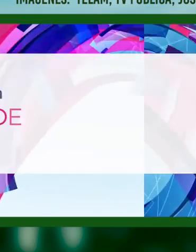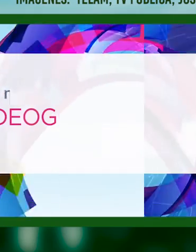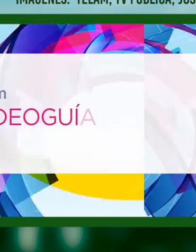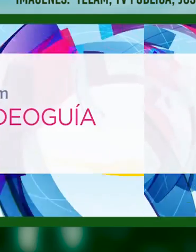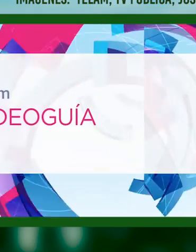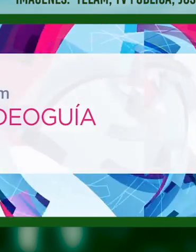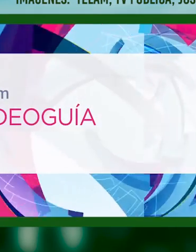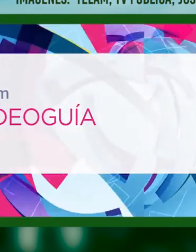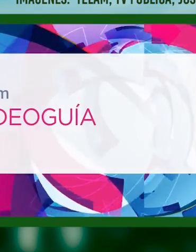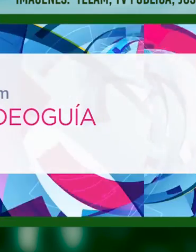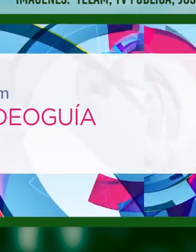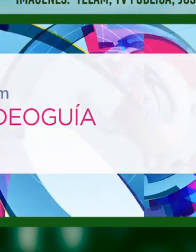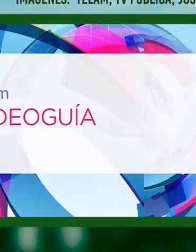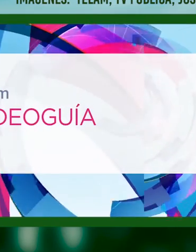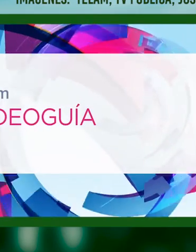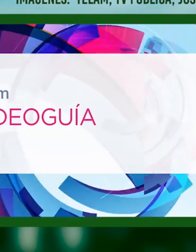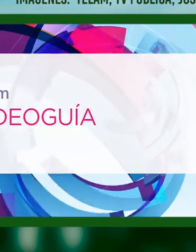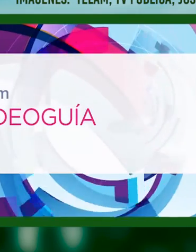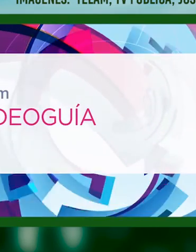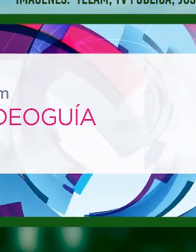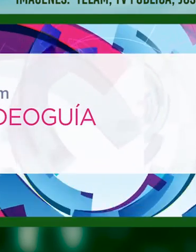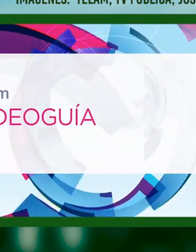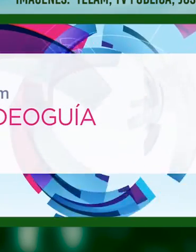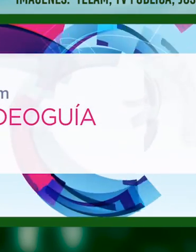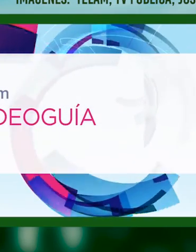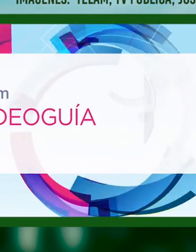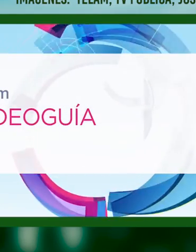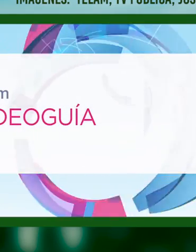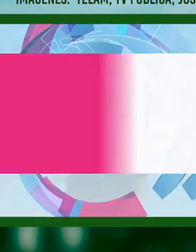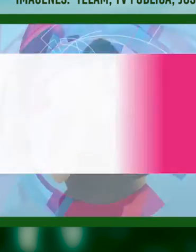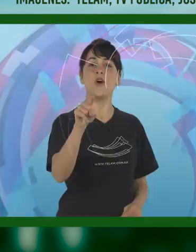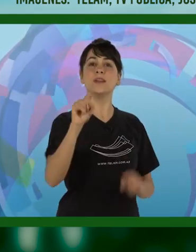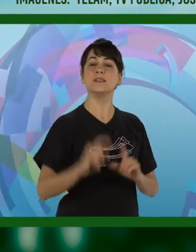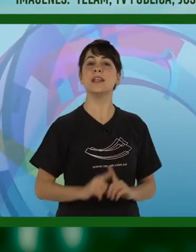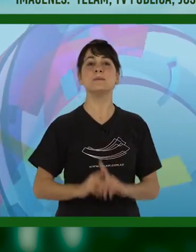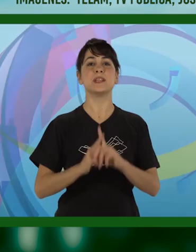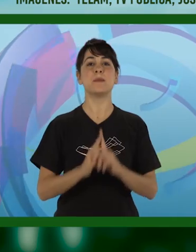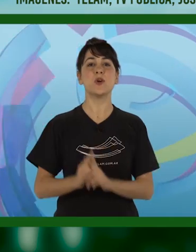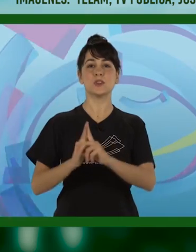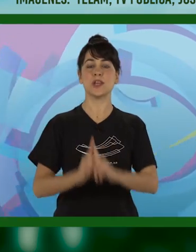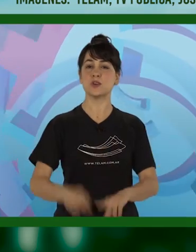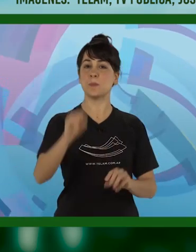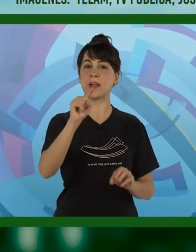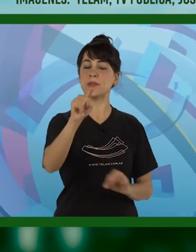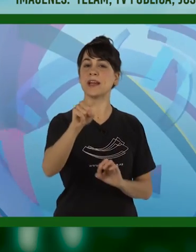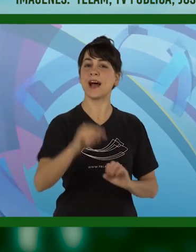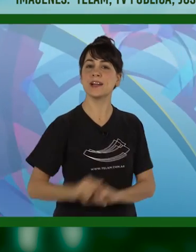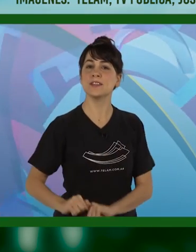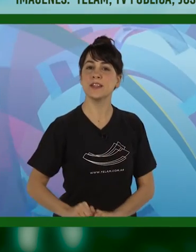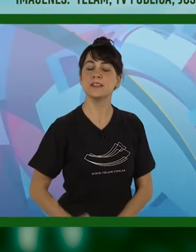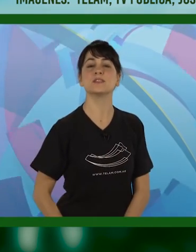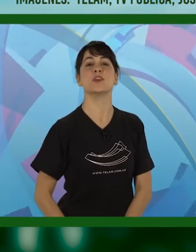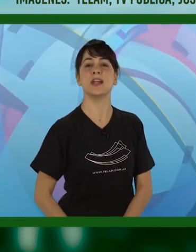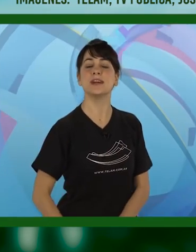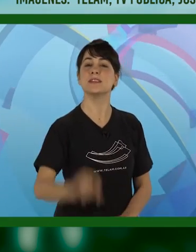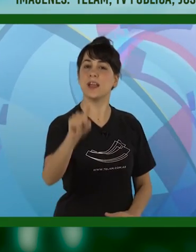bien de mercado, no son un derecho humano, sino que son un bien de mercado. Y los bienes de mercado se tienen que ajustar a los costos,